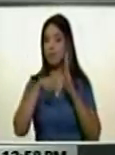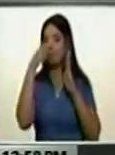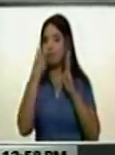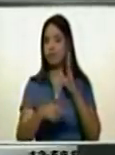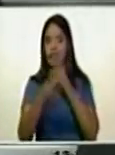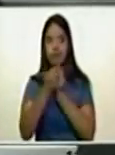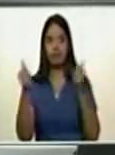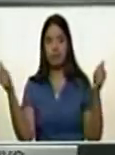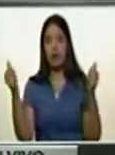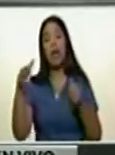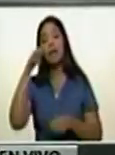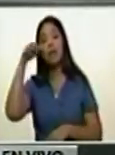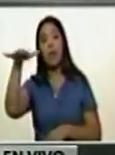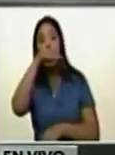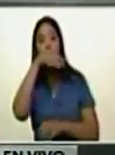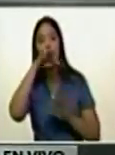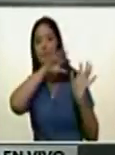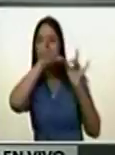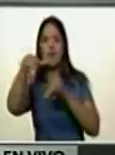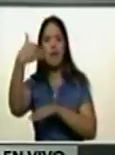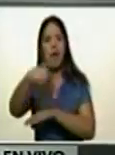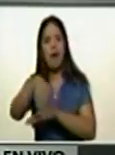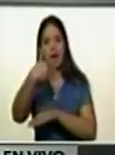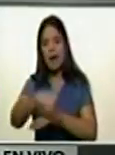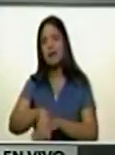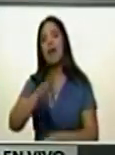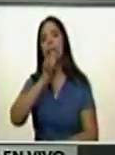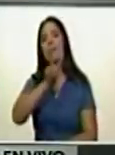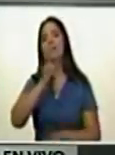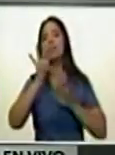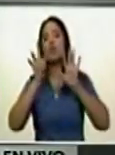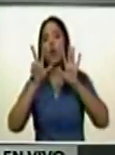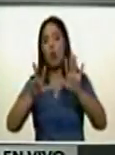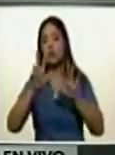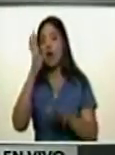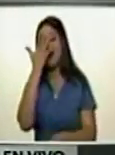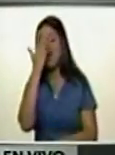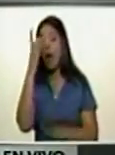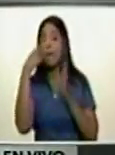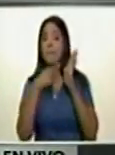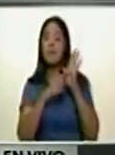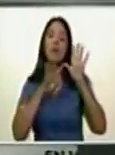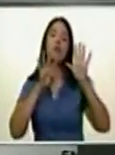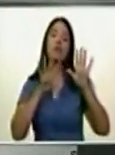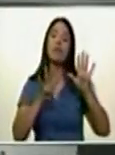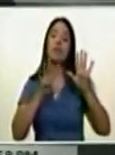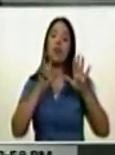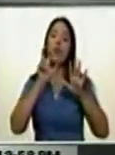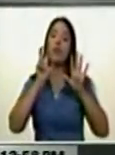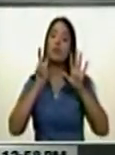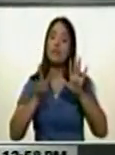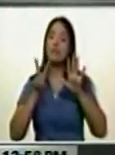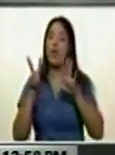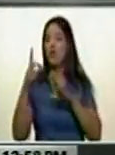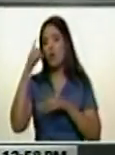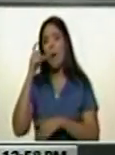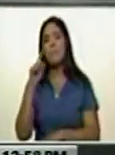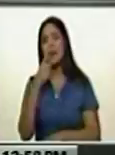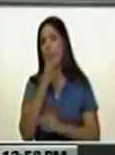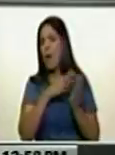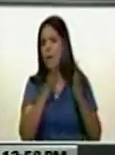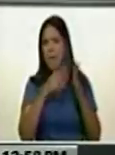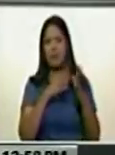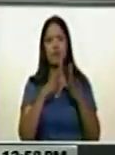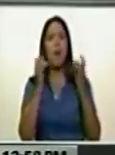un día para otro y el pueblo salió a las calles el 28 de febrero de 1989, el 27, 28, primero de marzo,